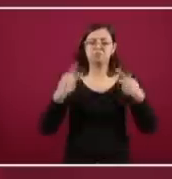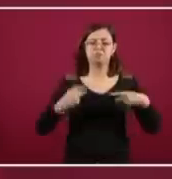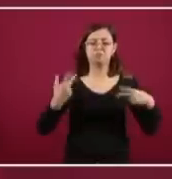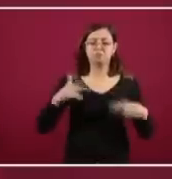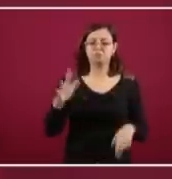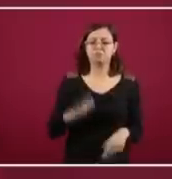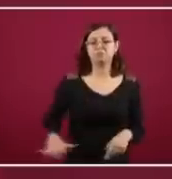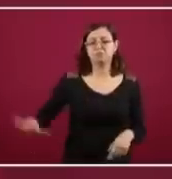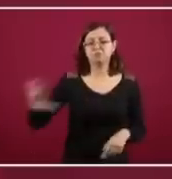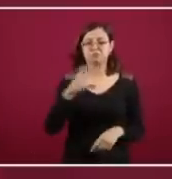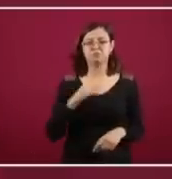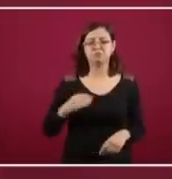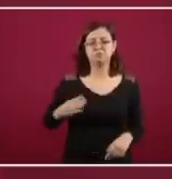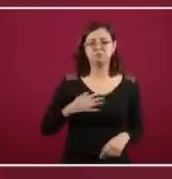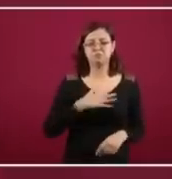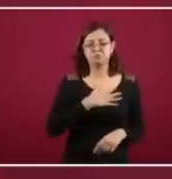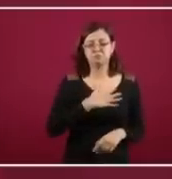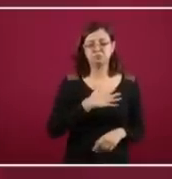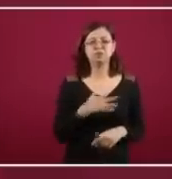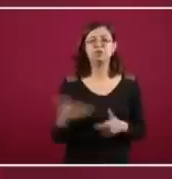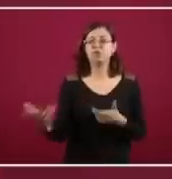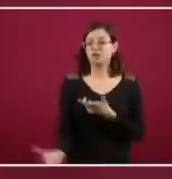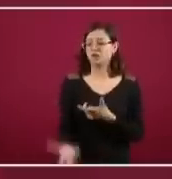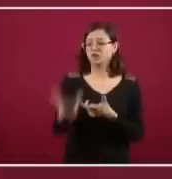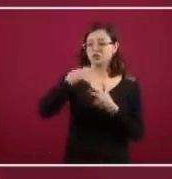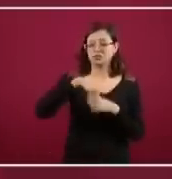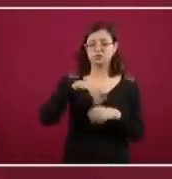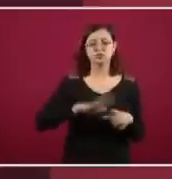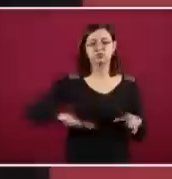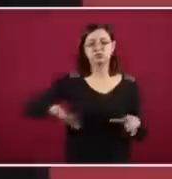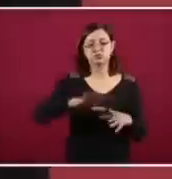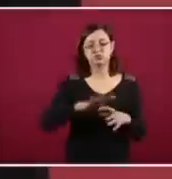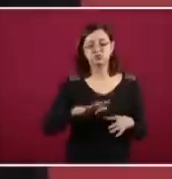los mexicanos, con mayor inclusión social